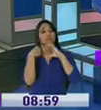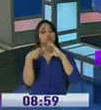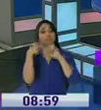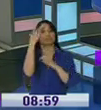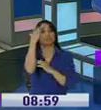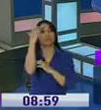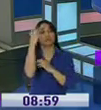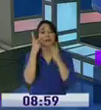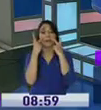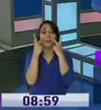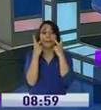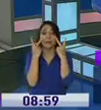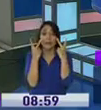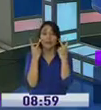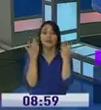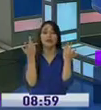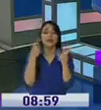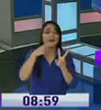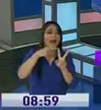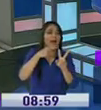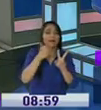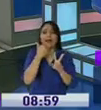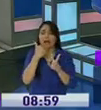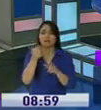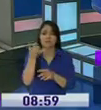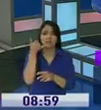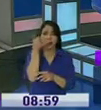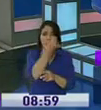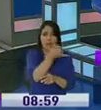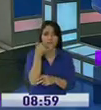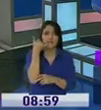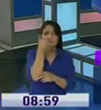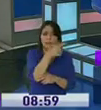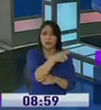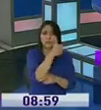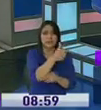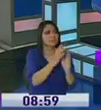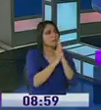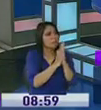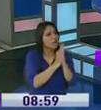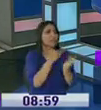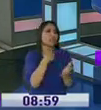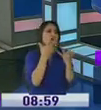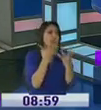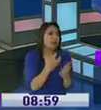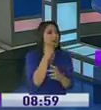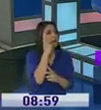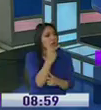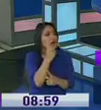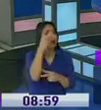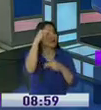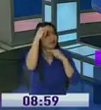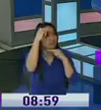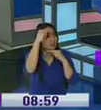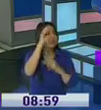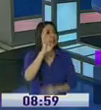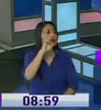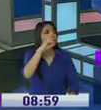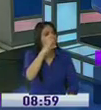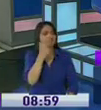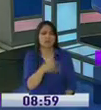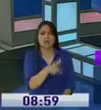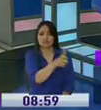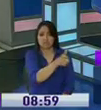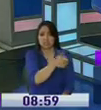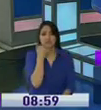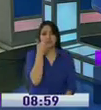podemos ver en tal cablera o en otra cablera? Llamen, armen el relajo, llamen, ahí, manden, ahí, de una vez, claro. Claro,